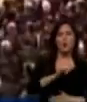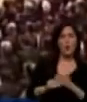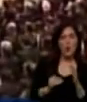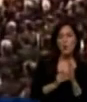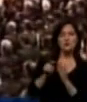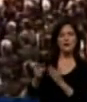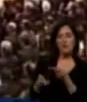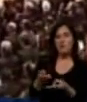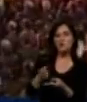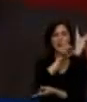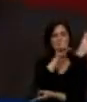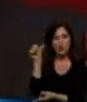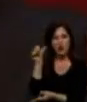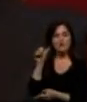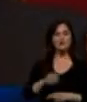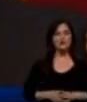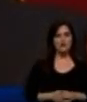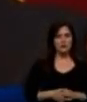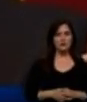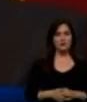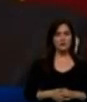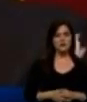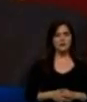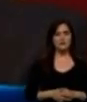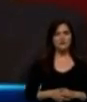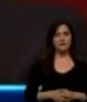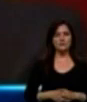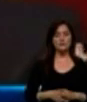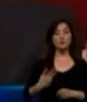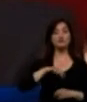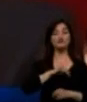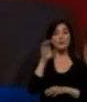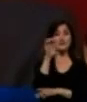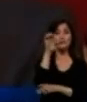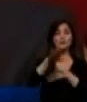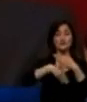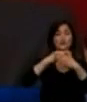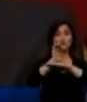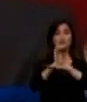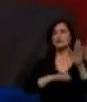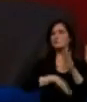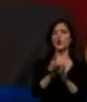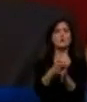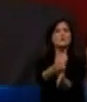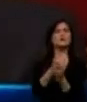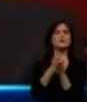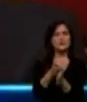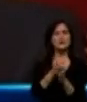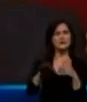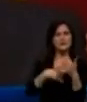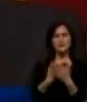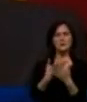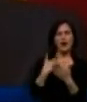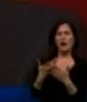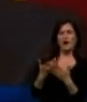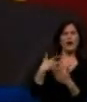microtráfico. Decretaremos para ello una emergencia nacional. Es imperativo detener este atentado contra la vida